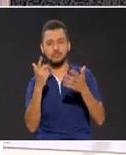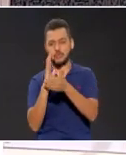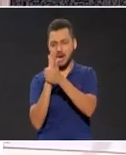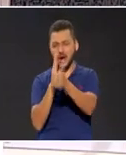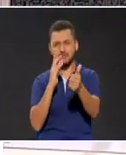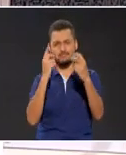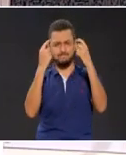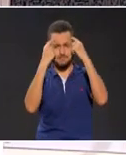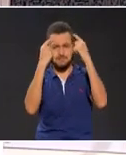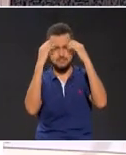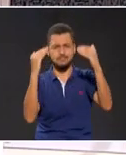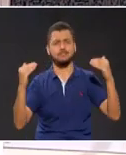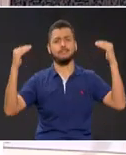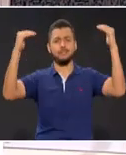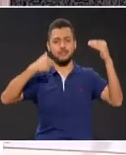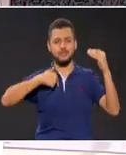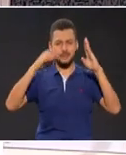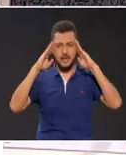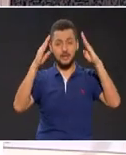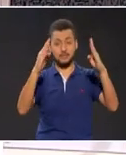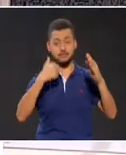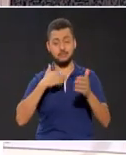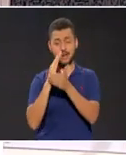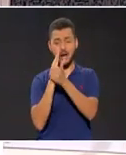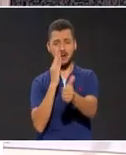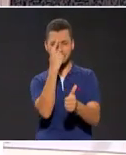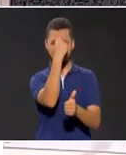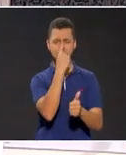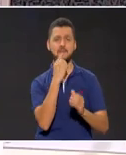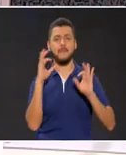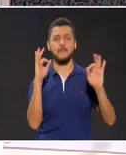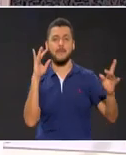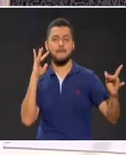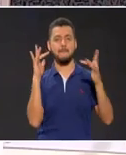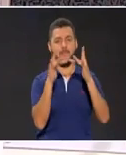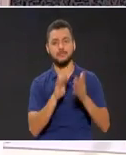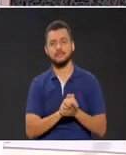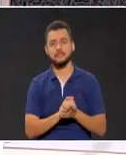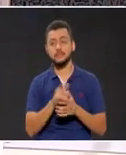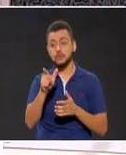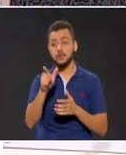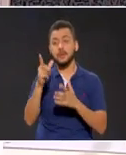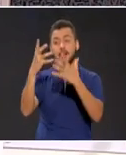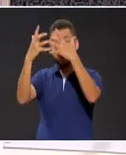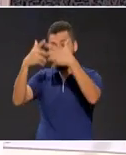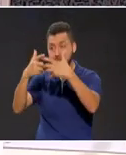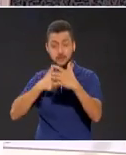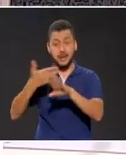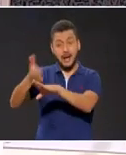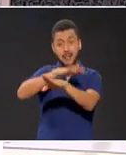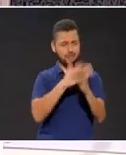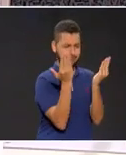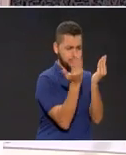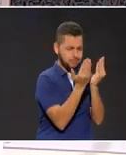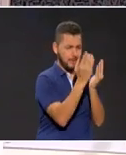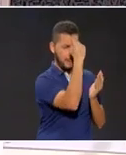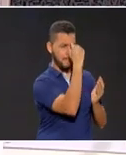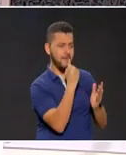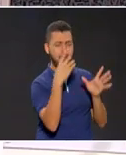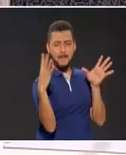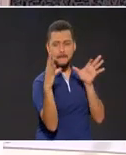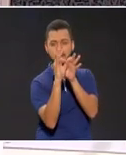soporte al empresario internacional para que el talento humano local que se inserta laboralmente con un buen ingreso tenga las capacidades. Medellín